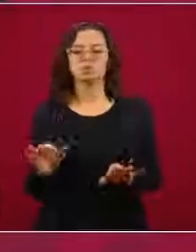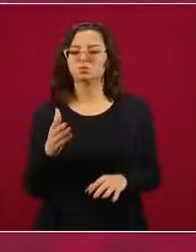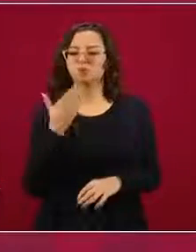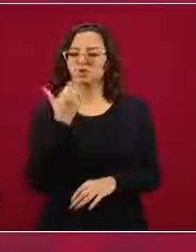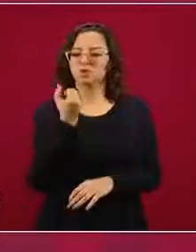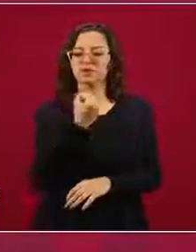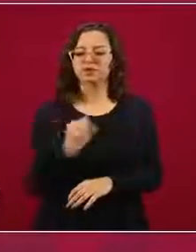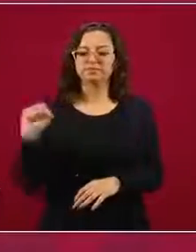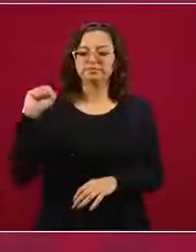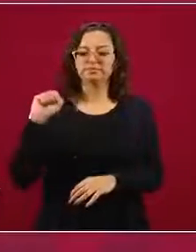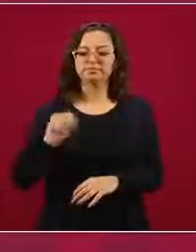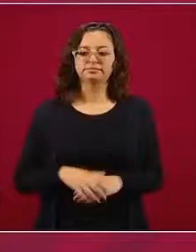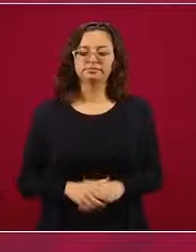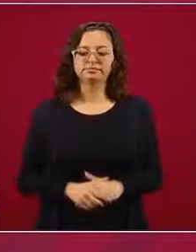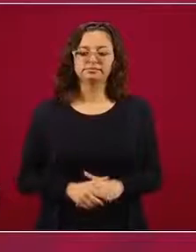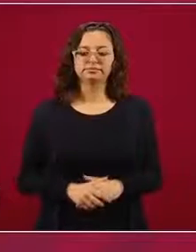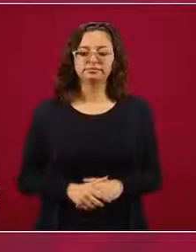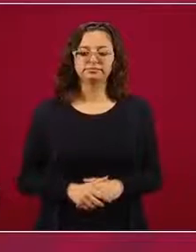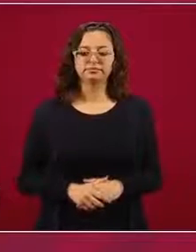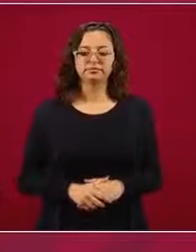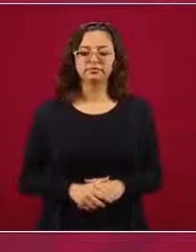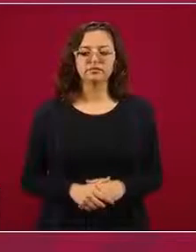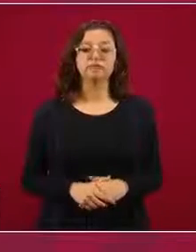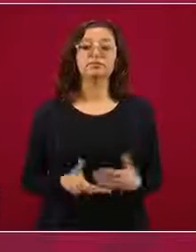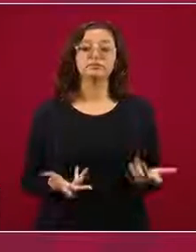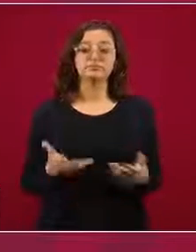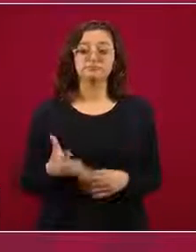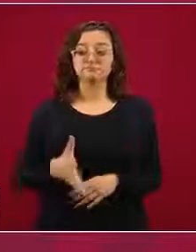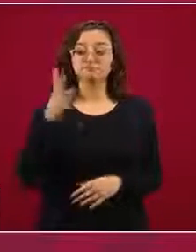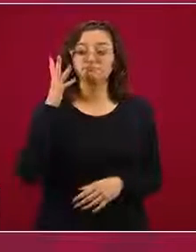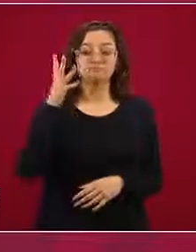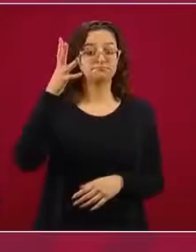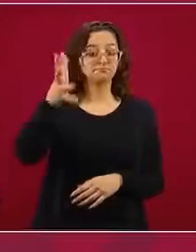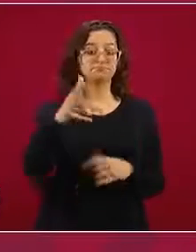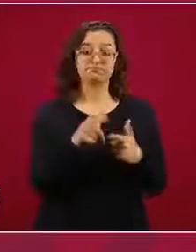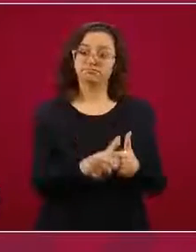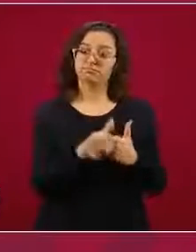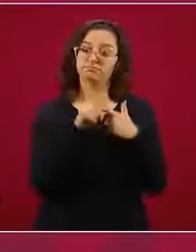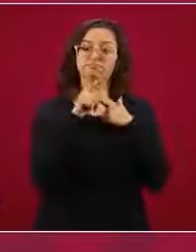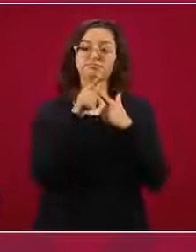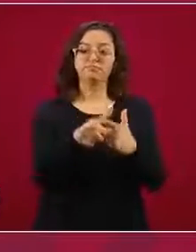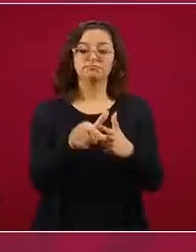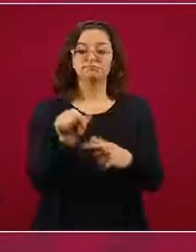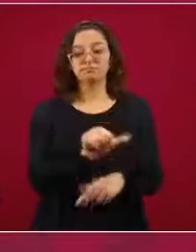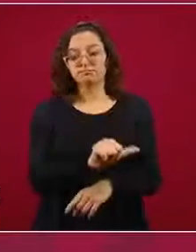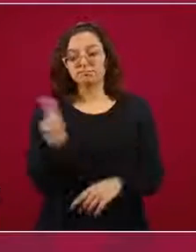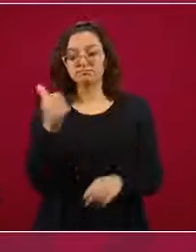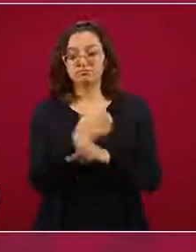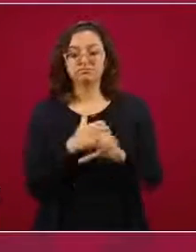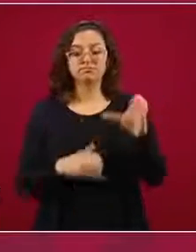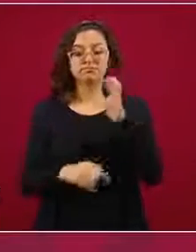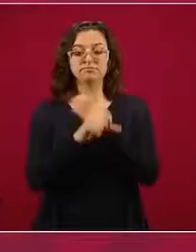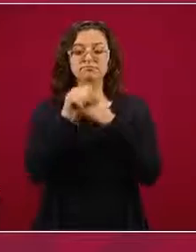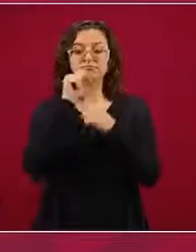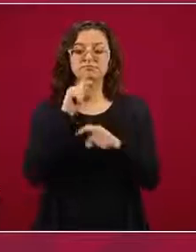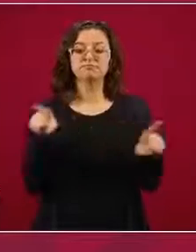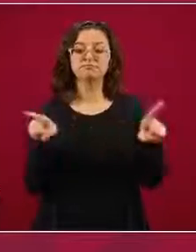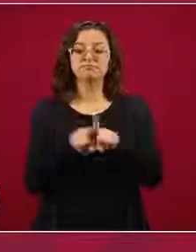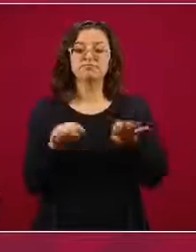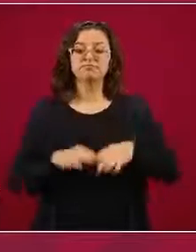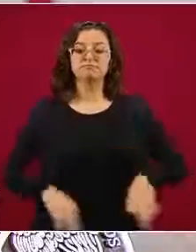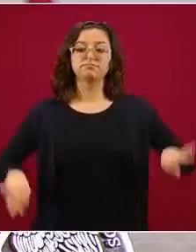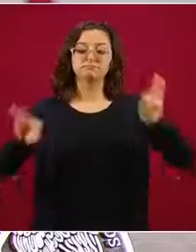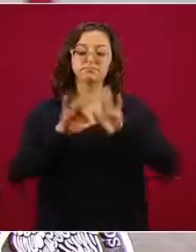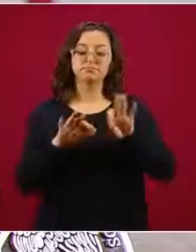Por eso hay futuro. Y el otro elemento que también es importante, la